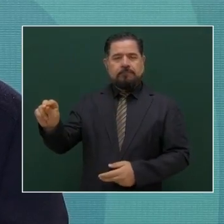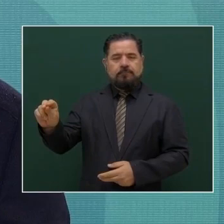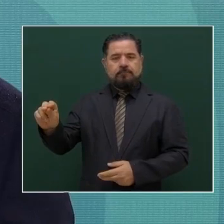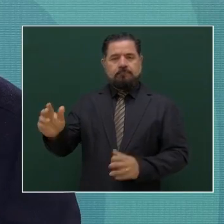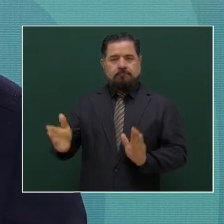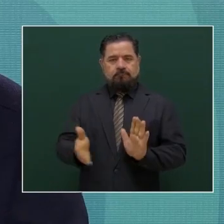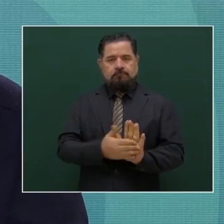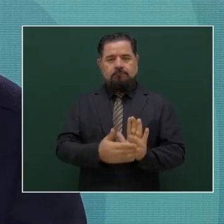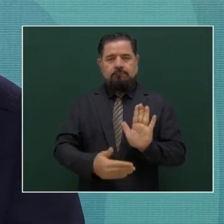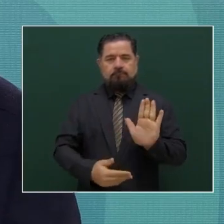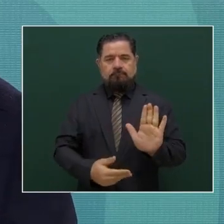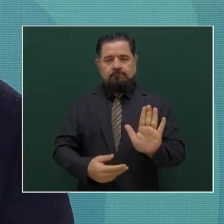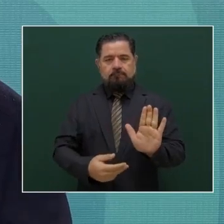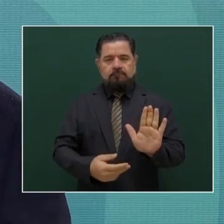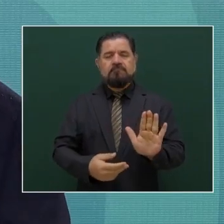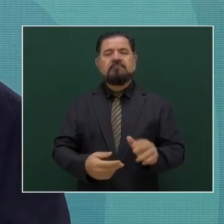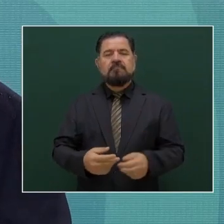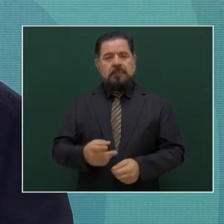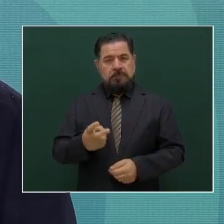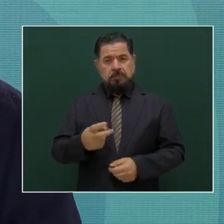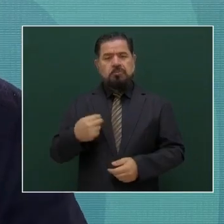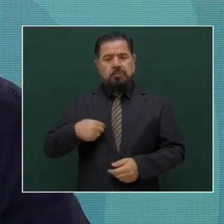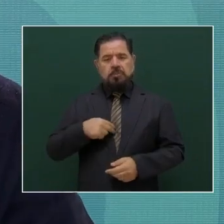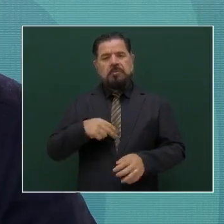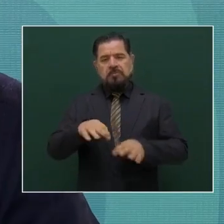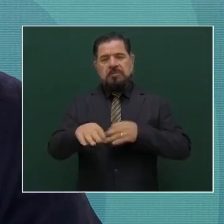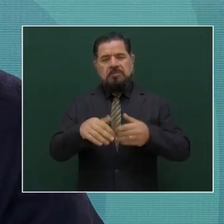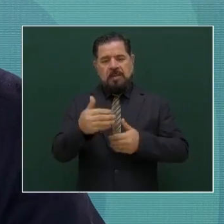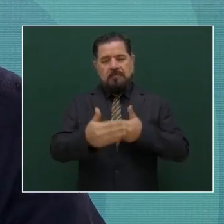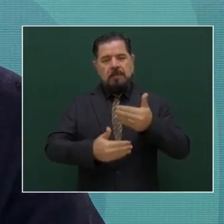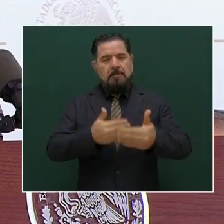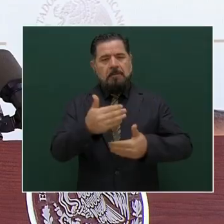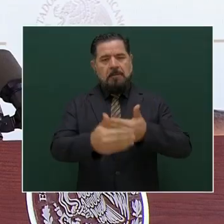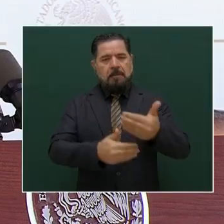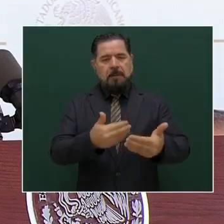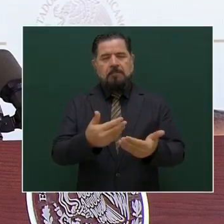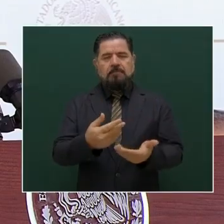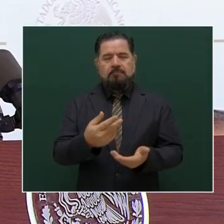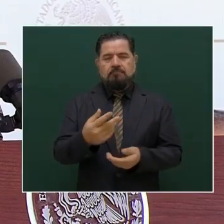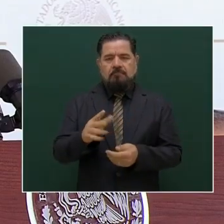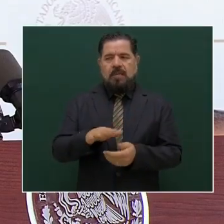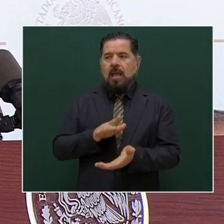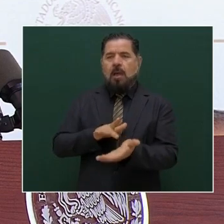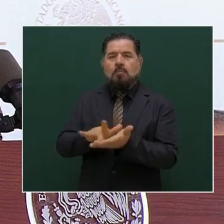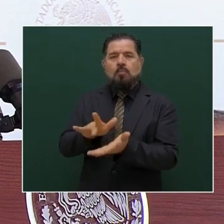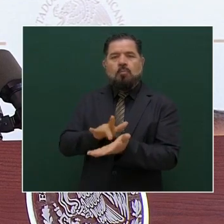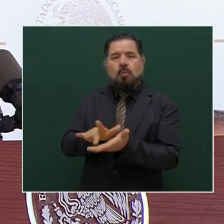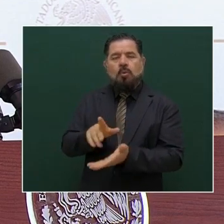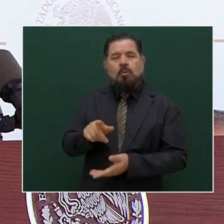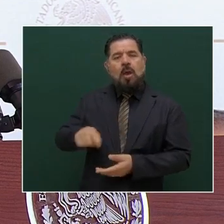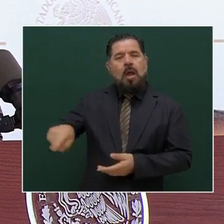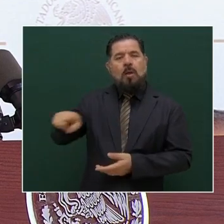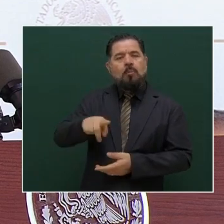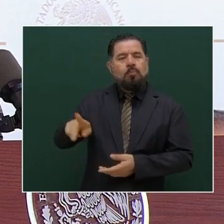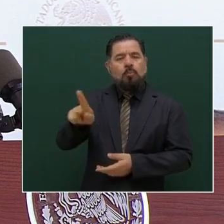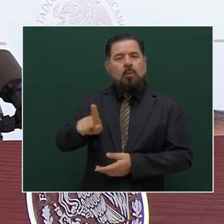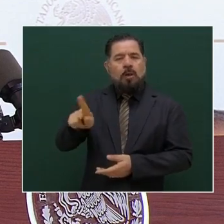se ha avanzado bastante en apoyo a los pueblos yaquis. ¿Por